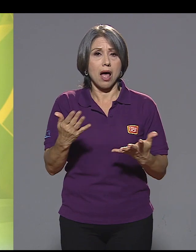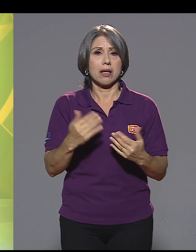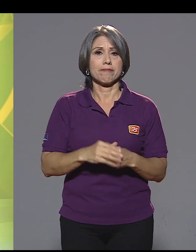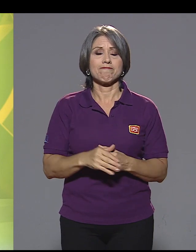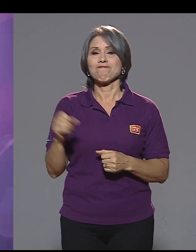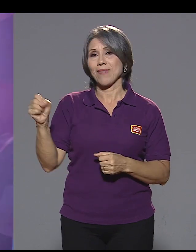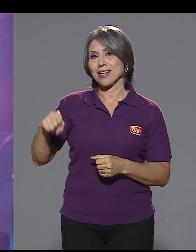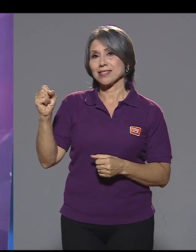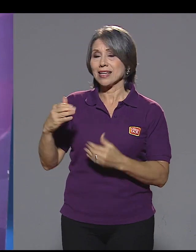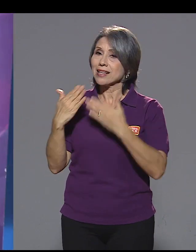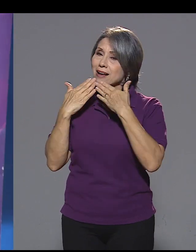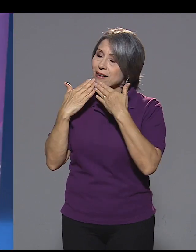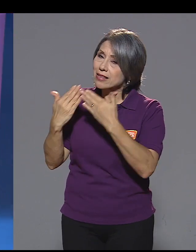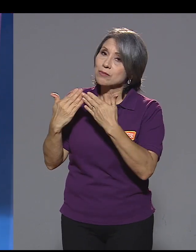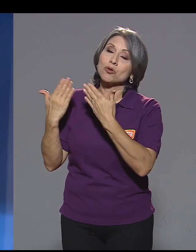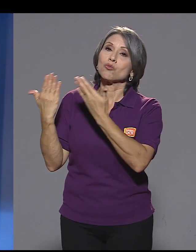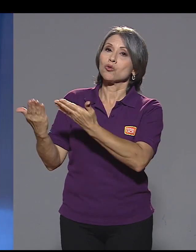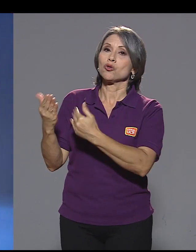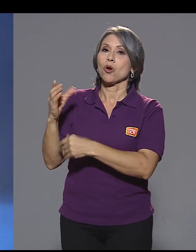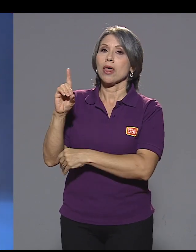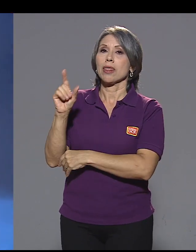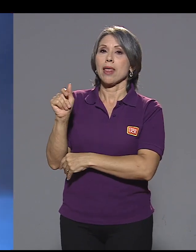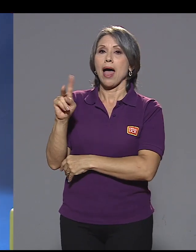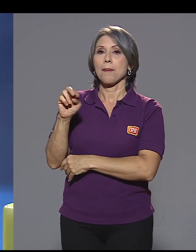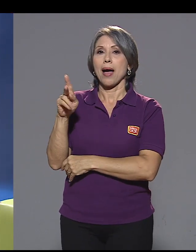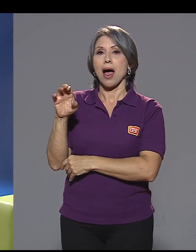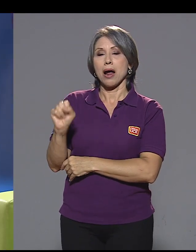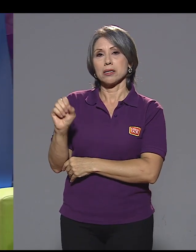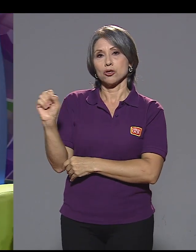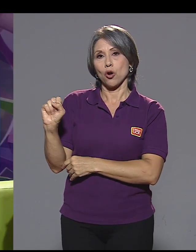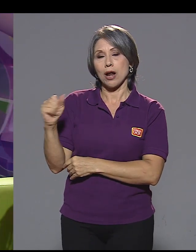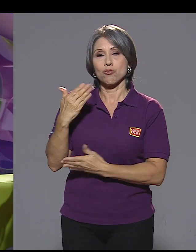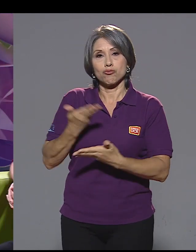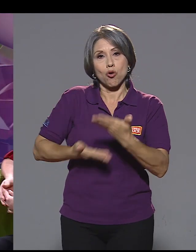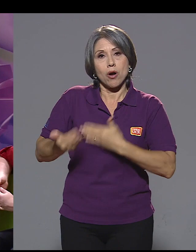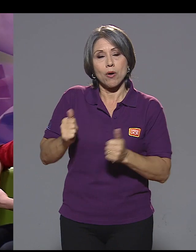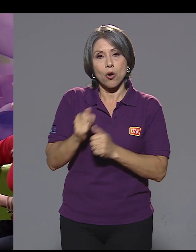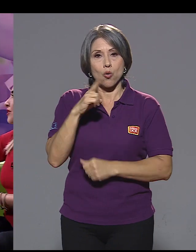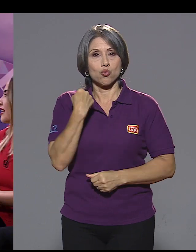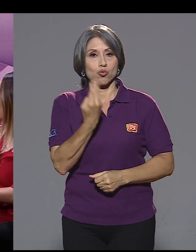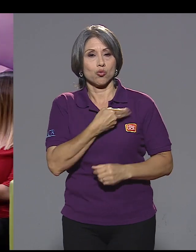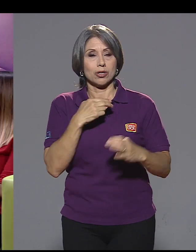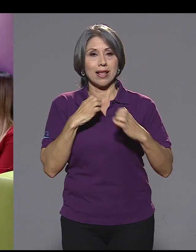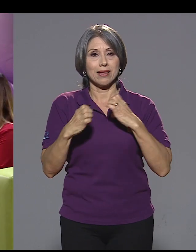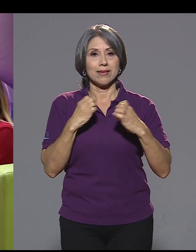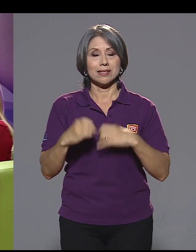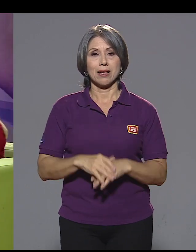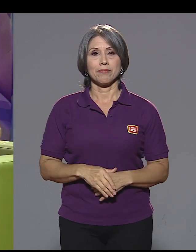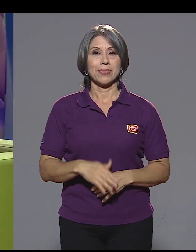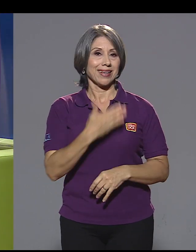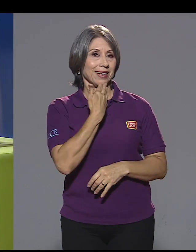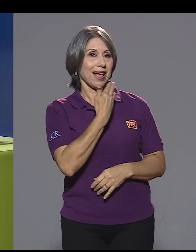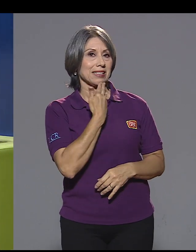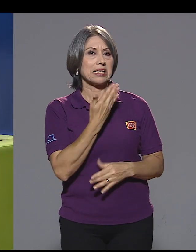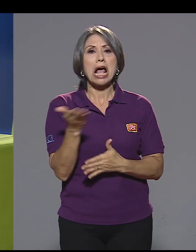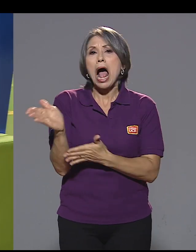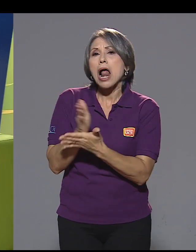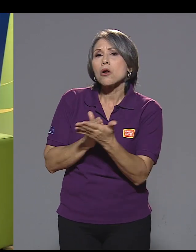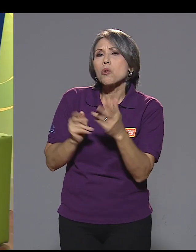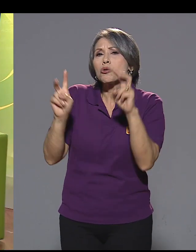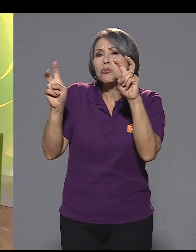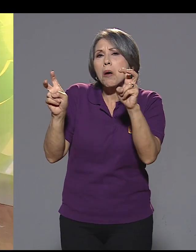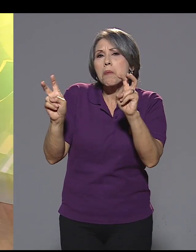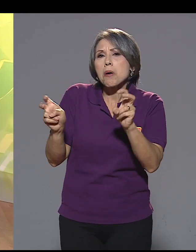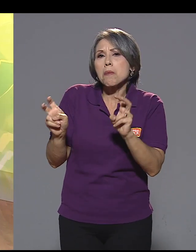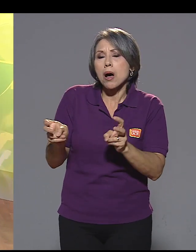aspirar. Así es, y bueno, le agradecemos muchísimo a Mari Solano que haya colaborado con nosotros en esta entrevista, con algunas pinceladas sobre